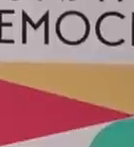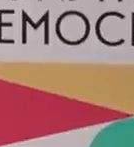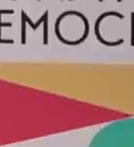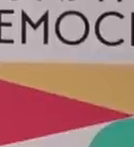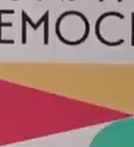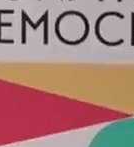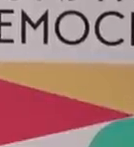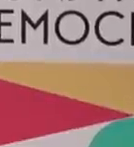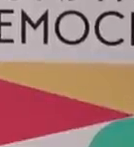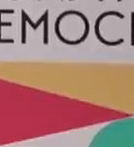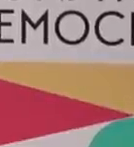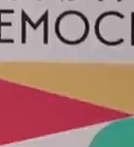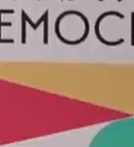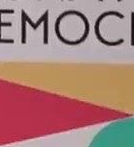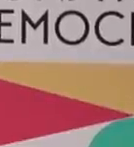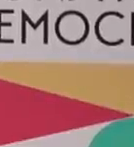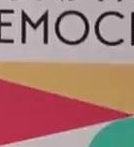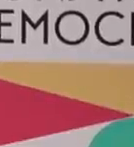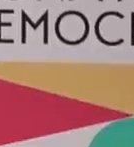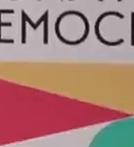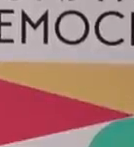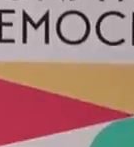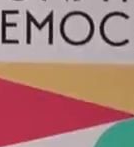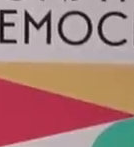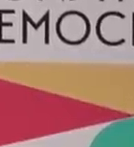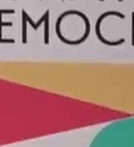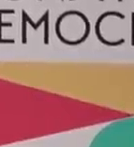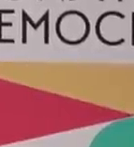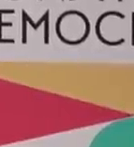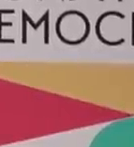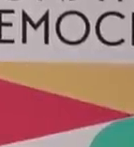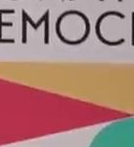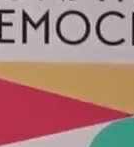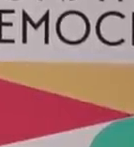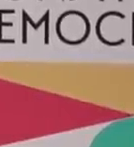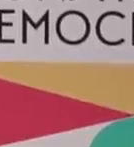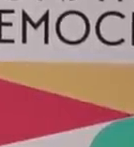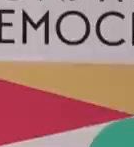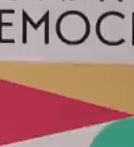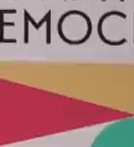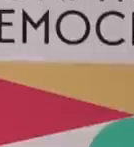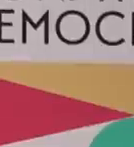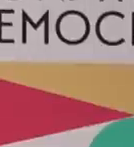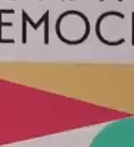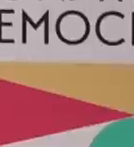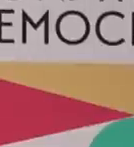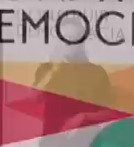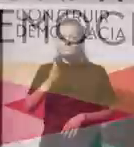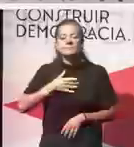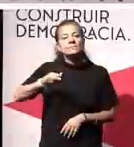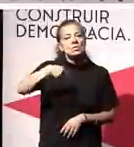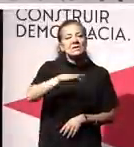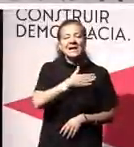somos huracán. Así que para dar paso al comienzo de cierre de esta Universidad de Otoño, le vamos a dar la palabra a nuestra